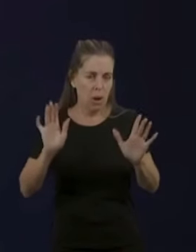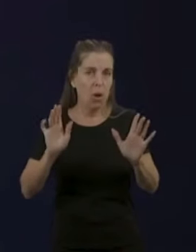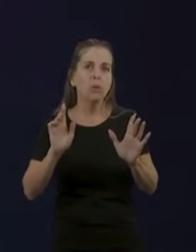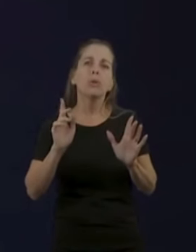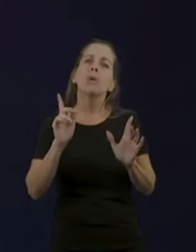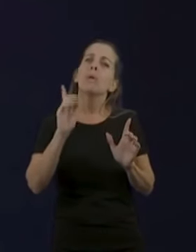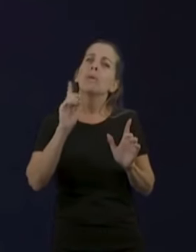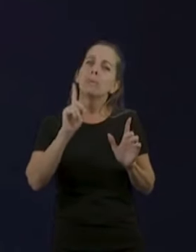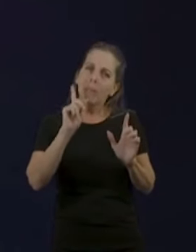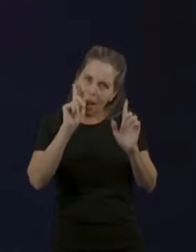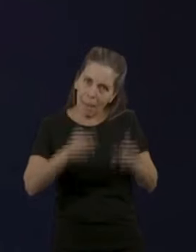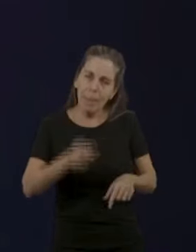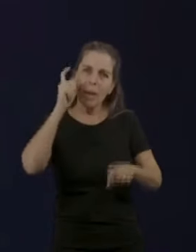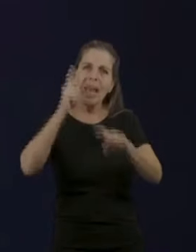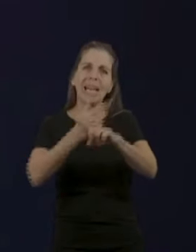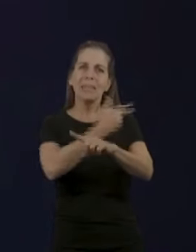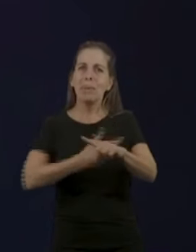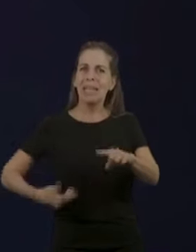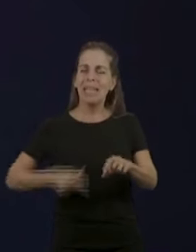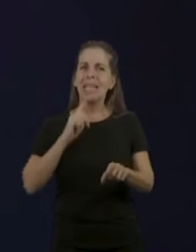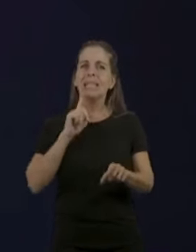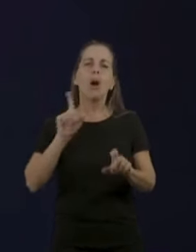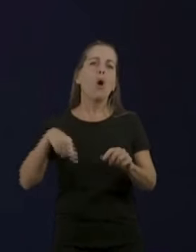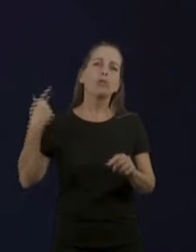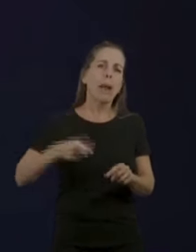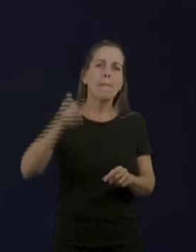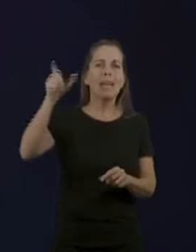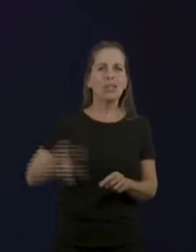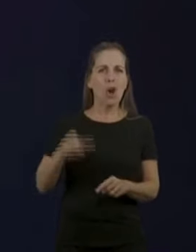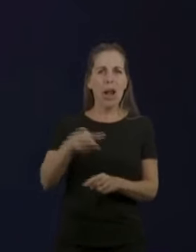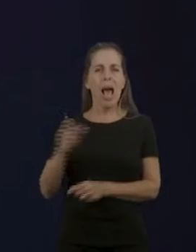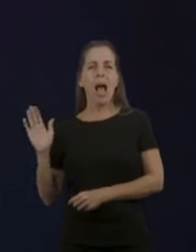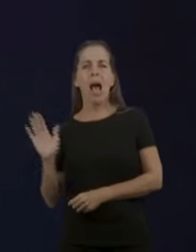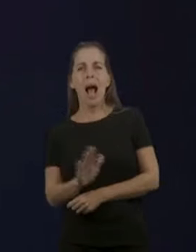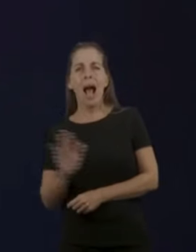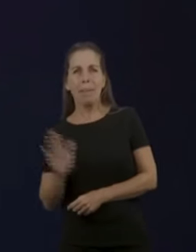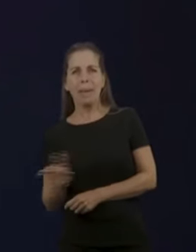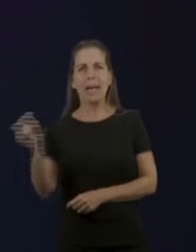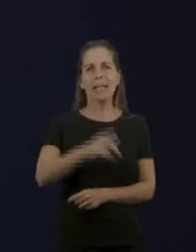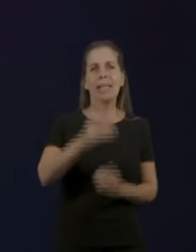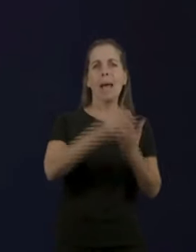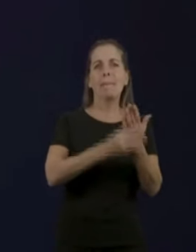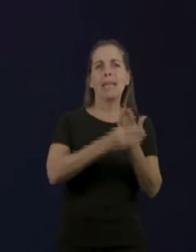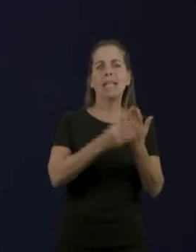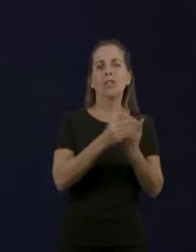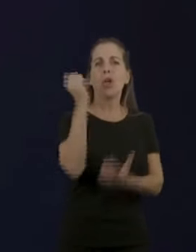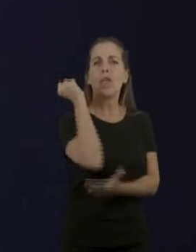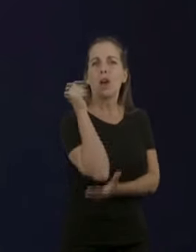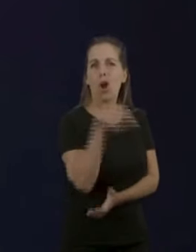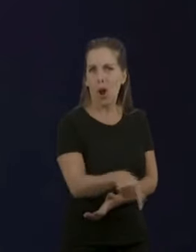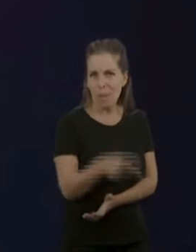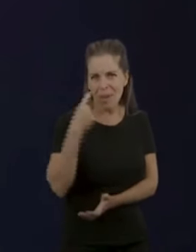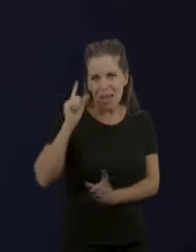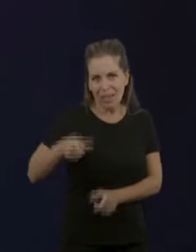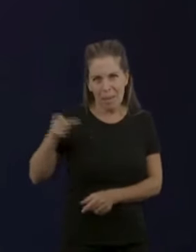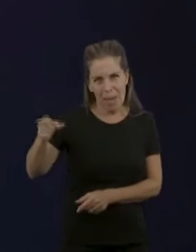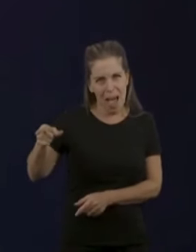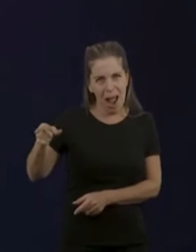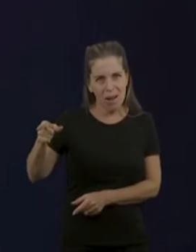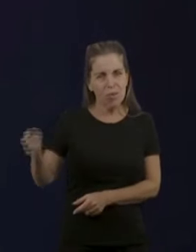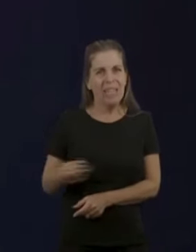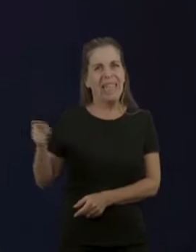uno de todos estos personajes que amenazó a en su momento al ministro caputo con tirarlo